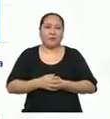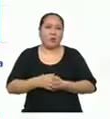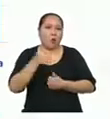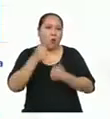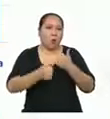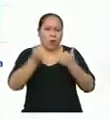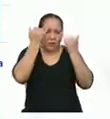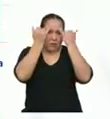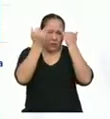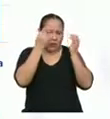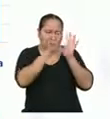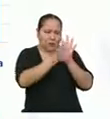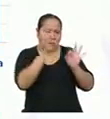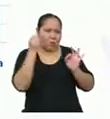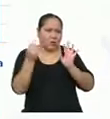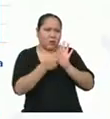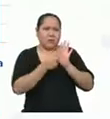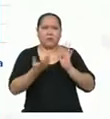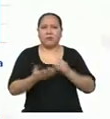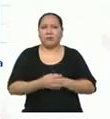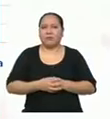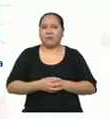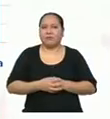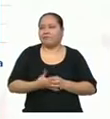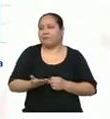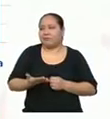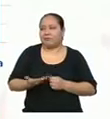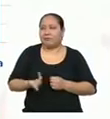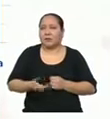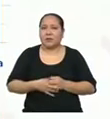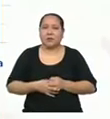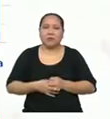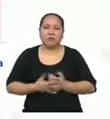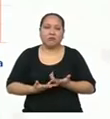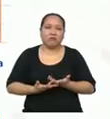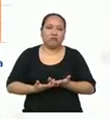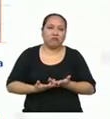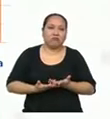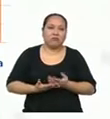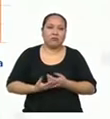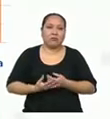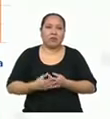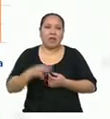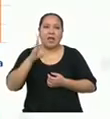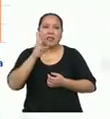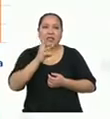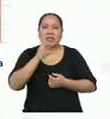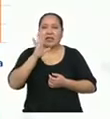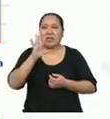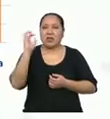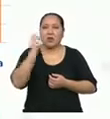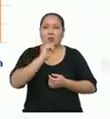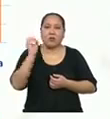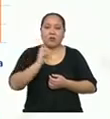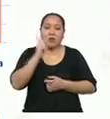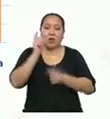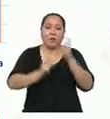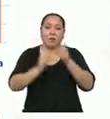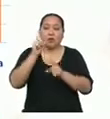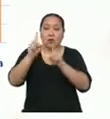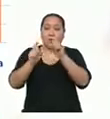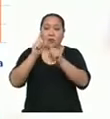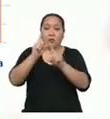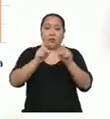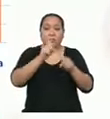conclusiones pueden sacar de aquí? A ver, que el 65% de las personas